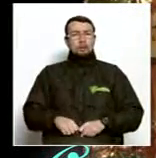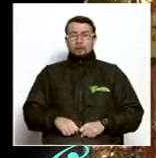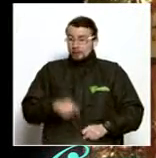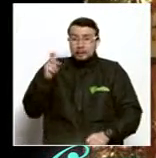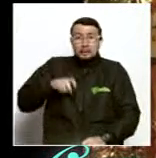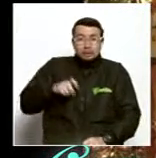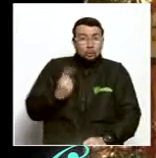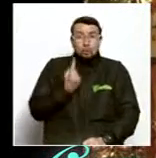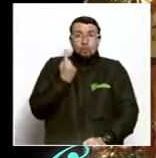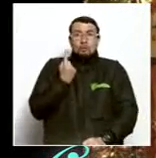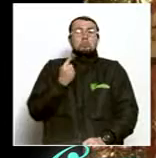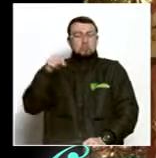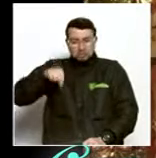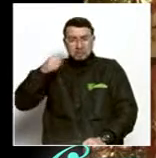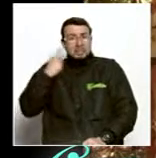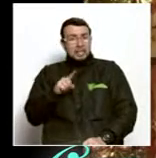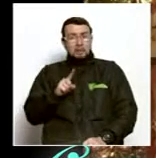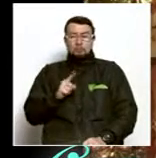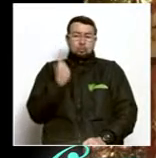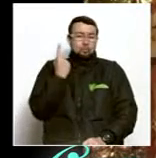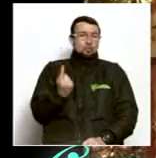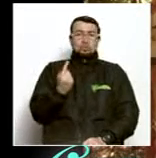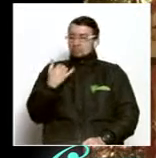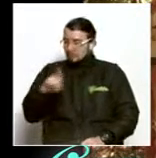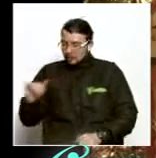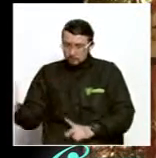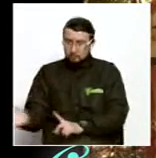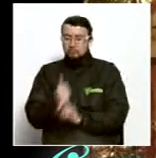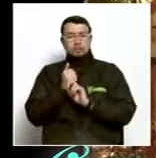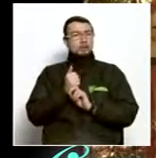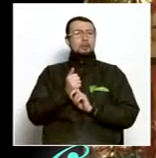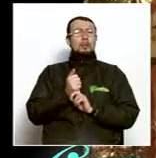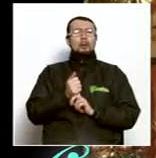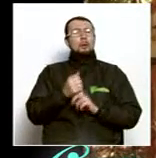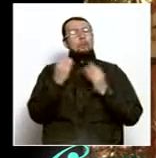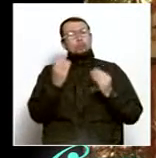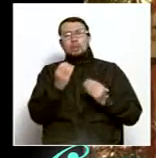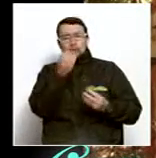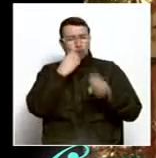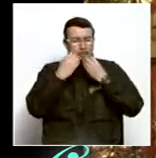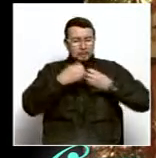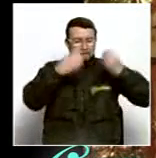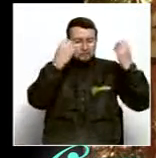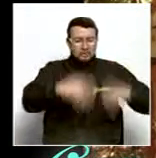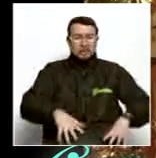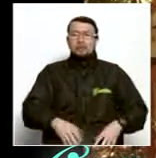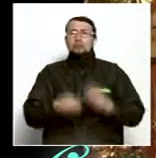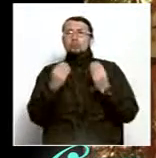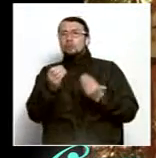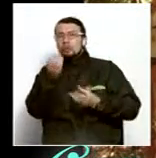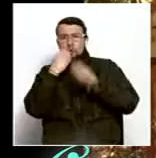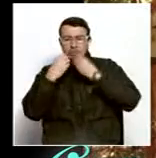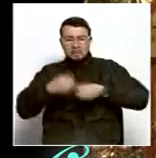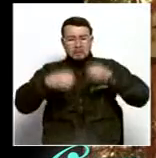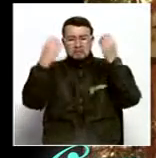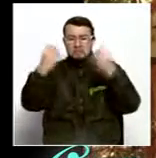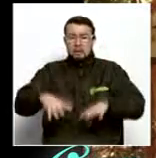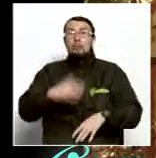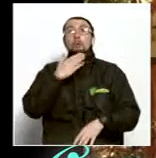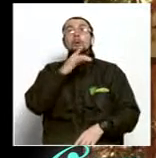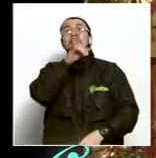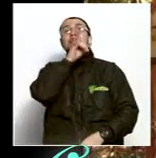necesitaba para la ración del día. Y uno ve tanta comida que se pierde, que se bota. Con la comida que Estados Unidos